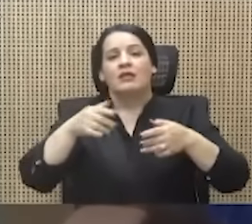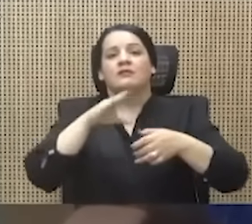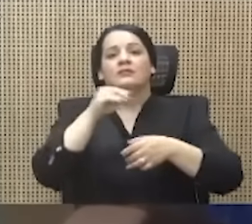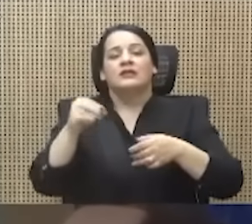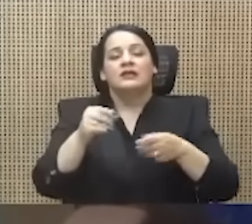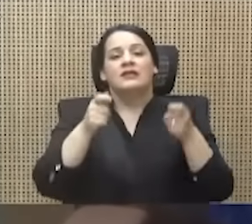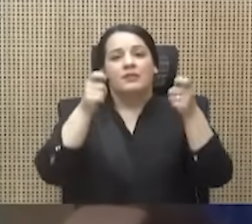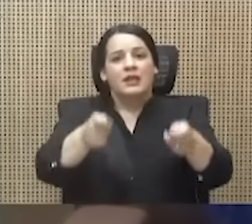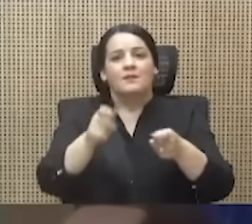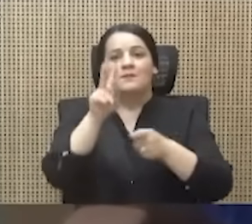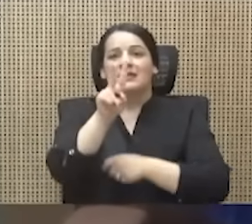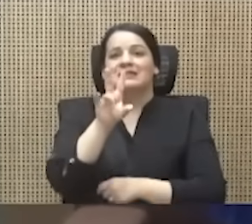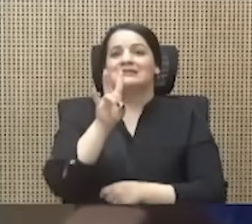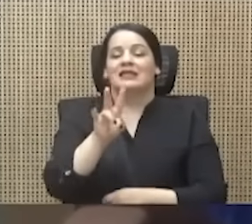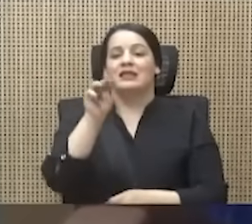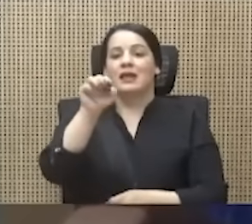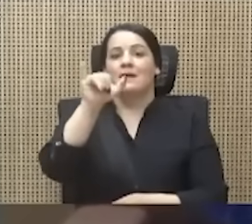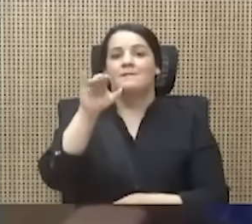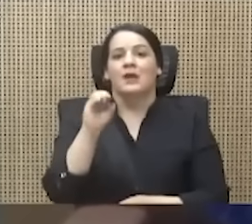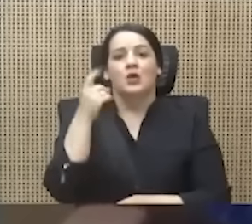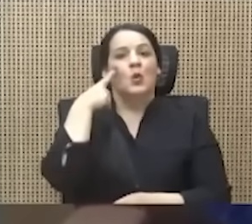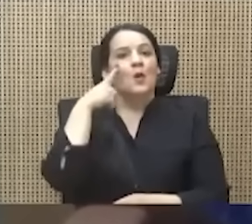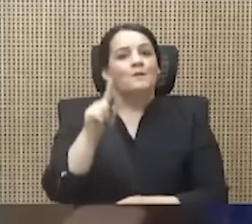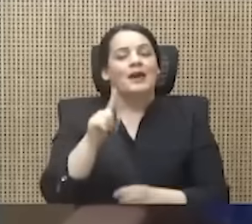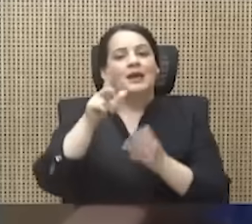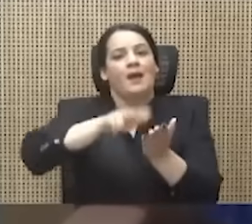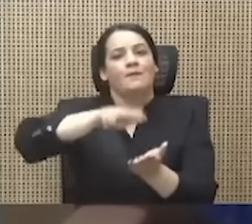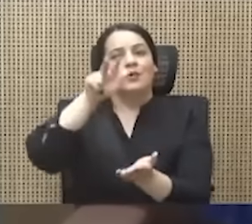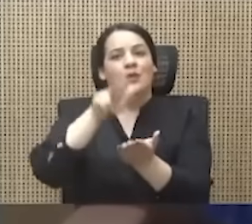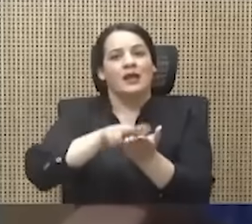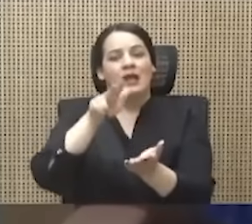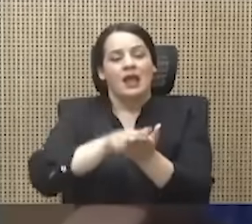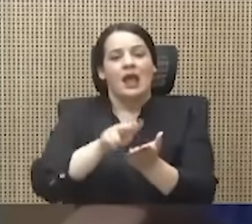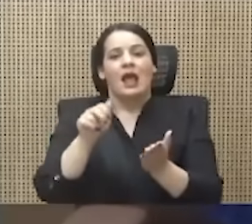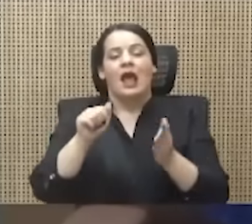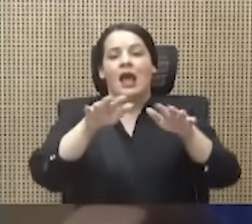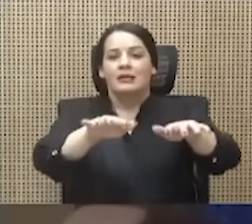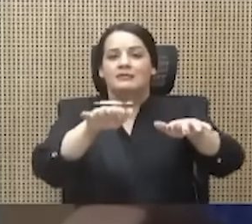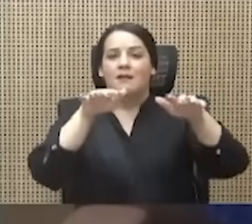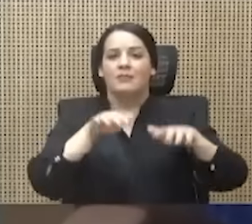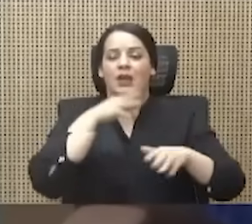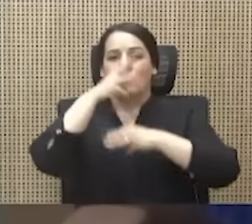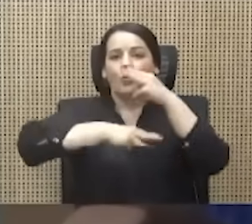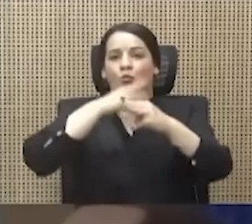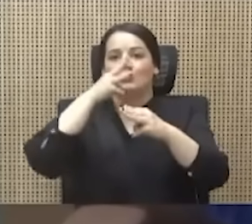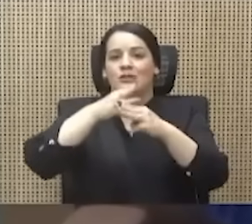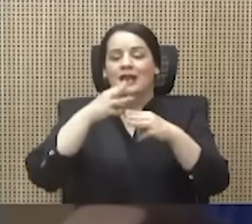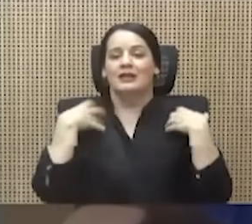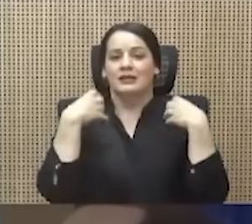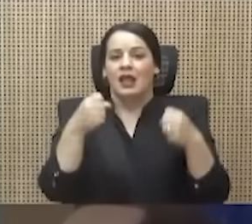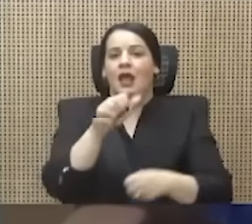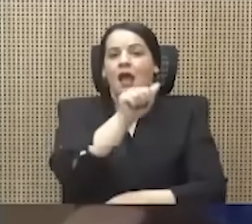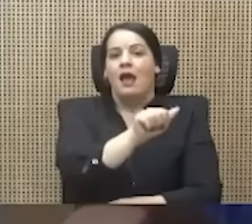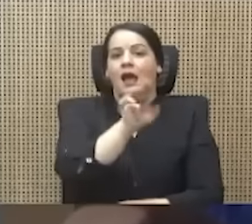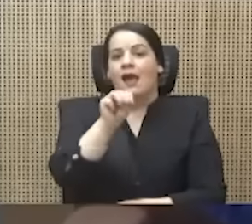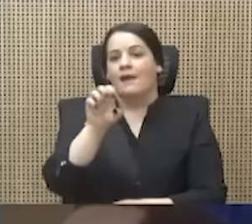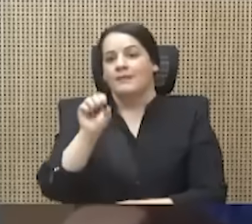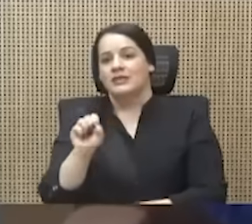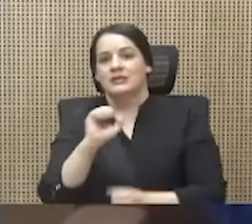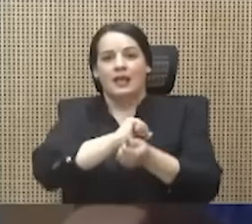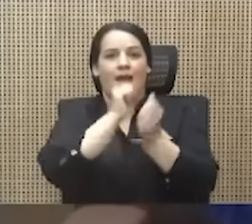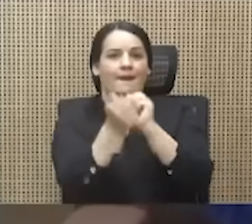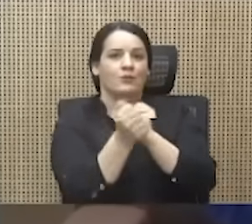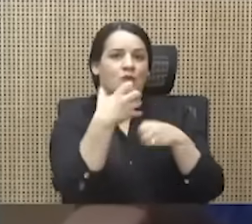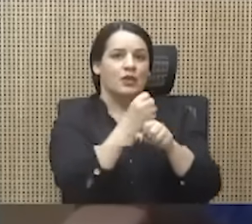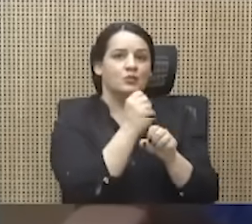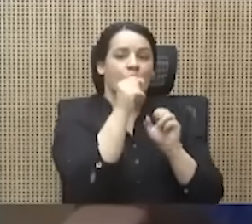partir del 27 de mayo para la aprobación de la Asamblea Mundial de la Salud, AMS. Entre ellas, los cambios realizados a los artículos